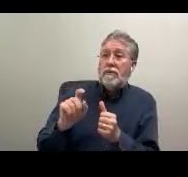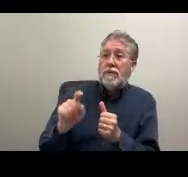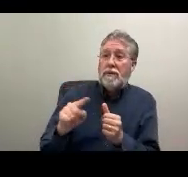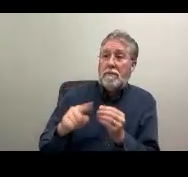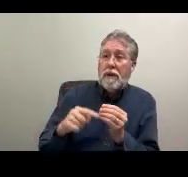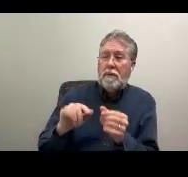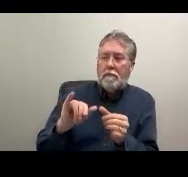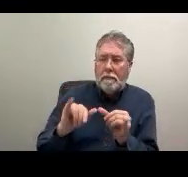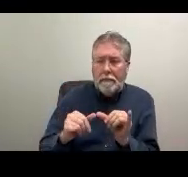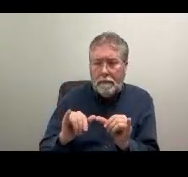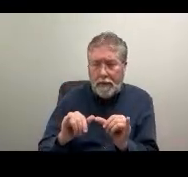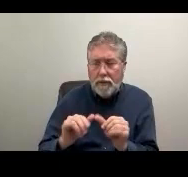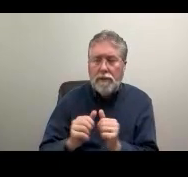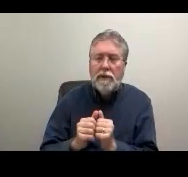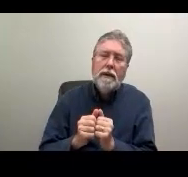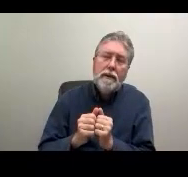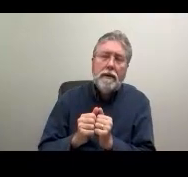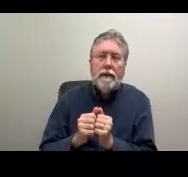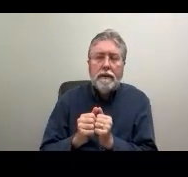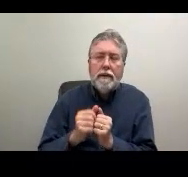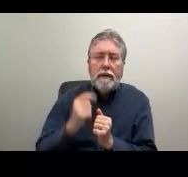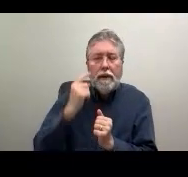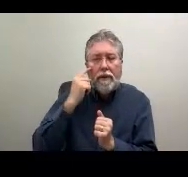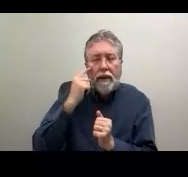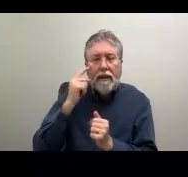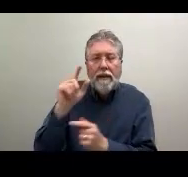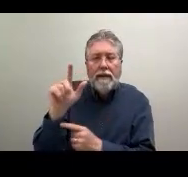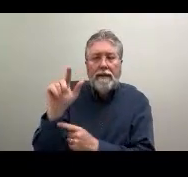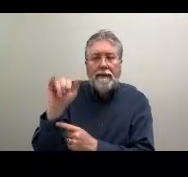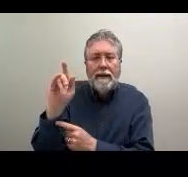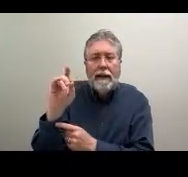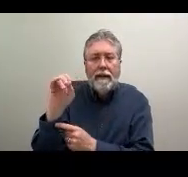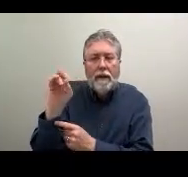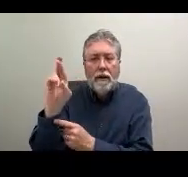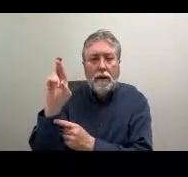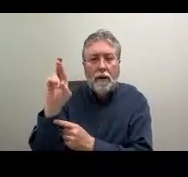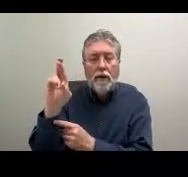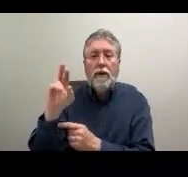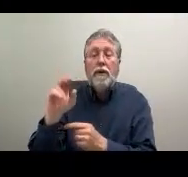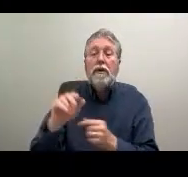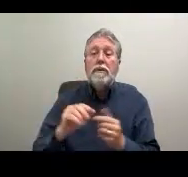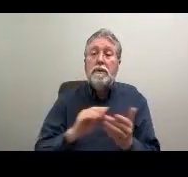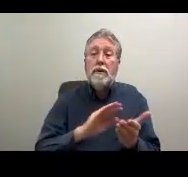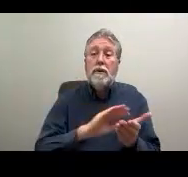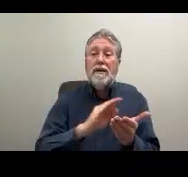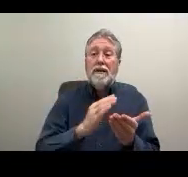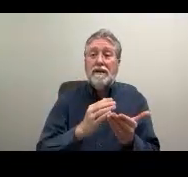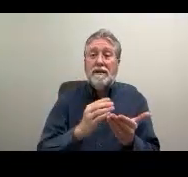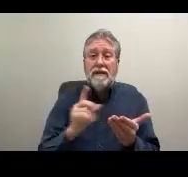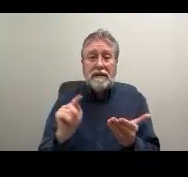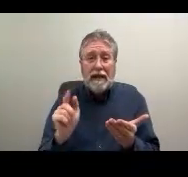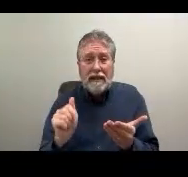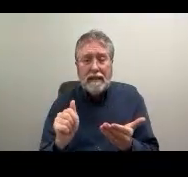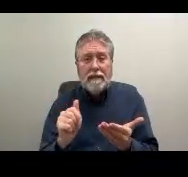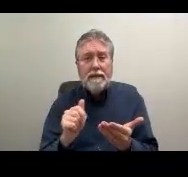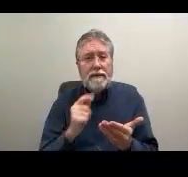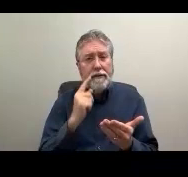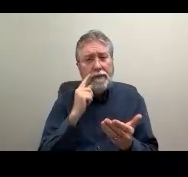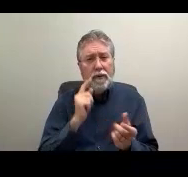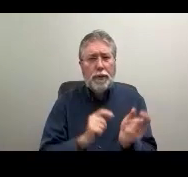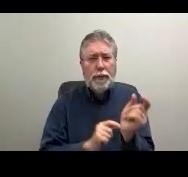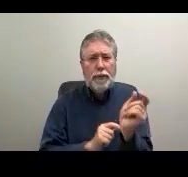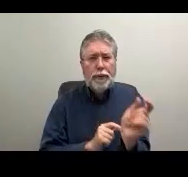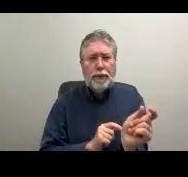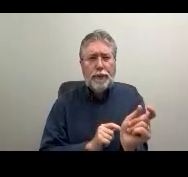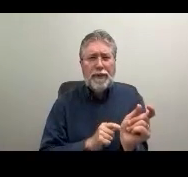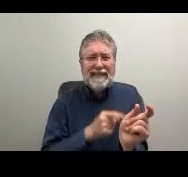Creo que, en términos como los de los datos LIDAR, es como si devolvieras datos y cada punto de datos individual no significa mucho.